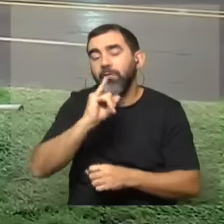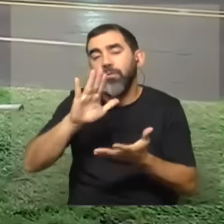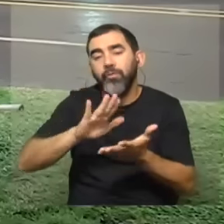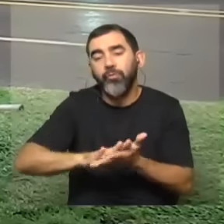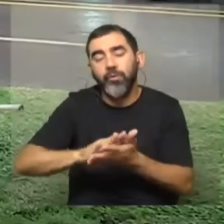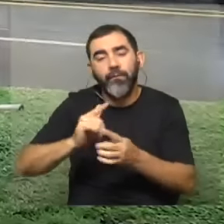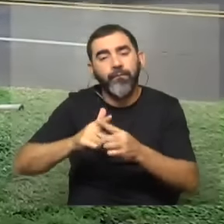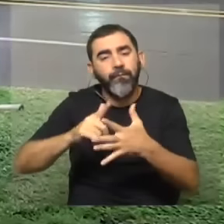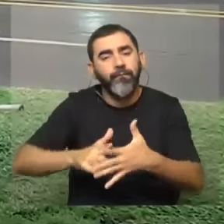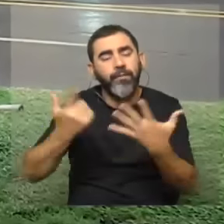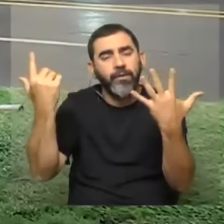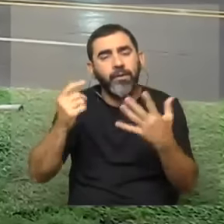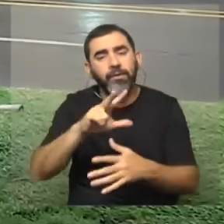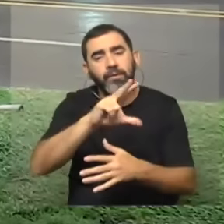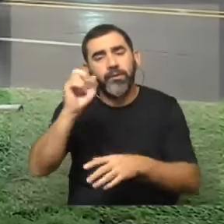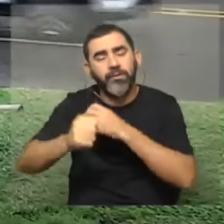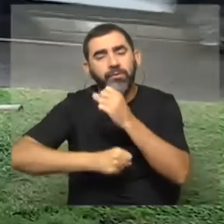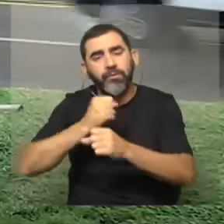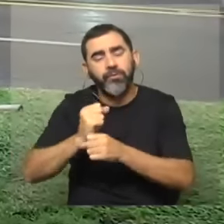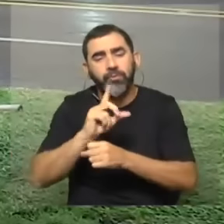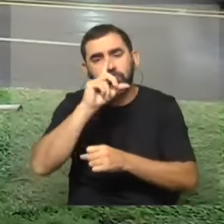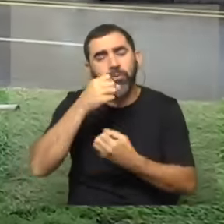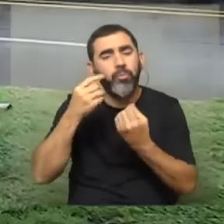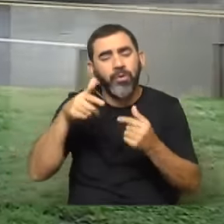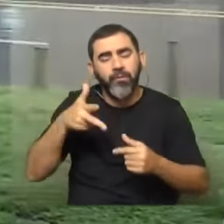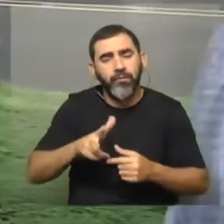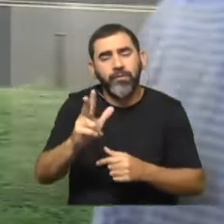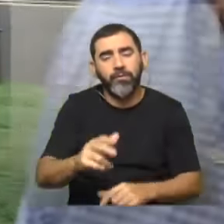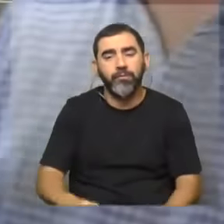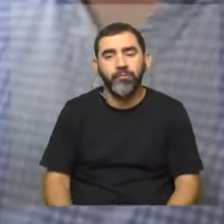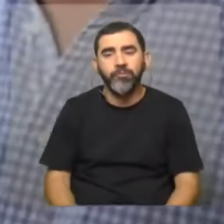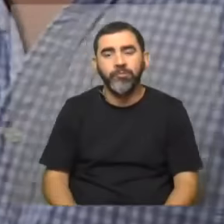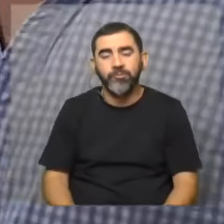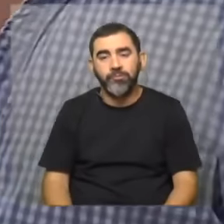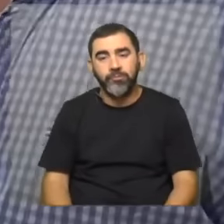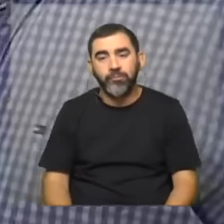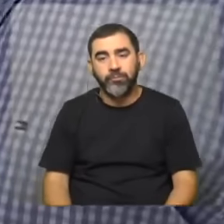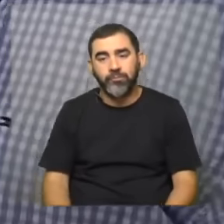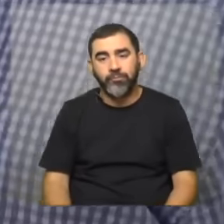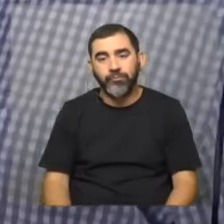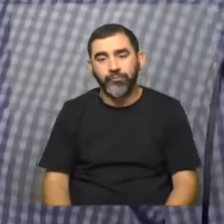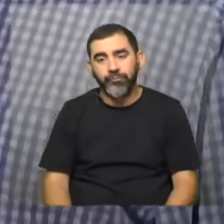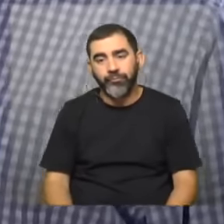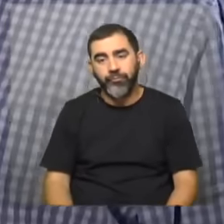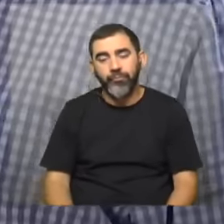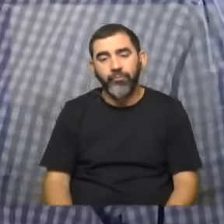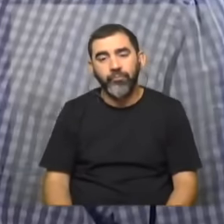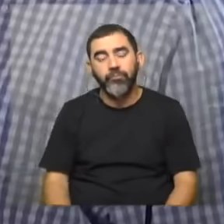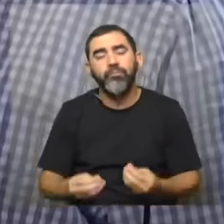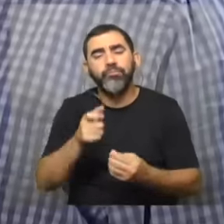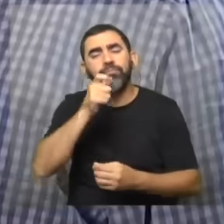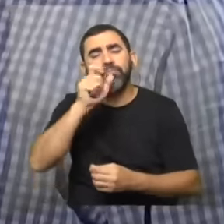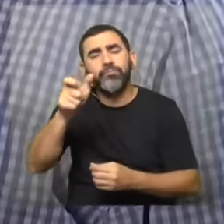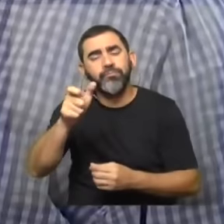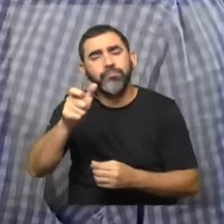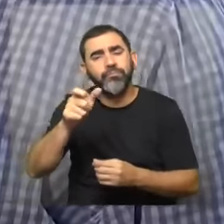eh de los festejos y en particular porque esta fecha Felipe Buenos días en primer lugar este bueno Cuál es el argumento